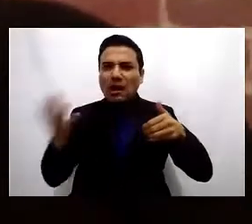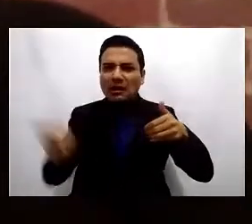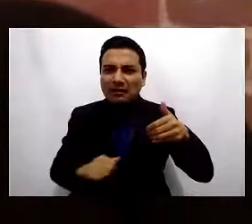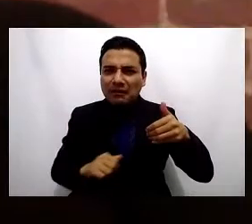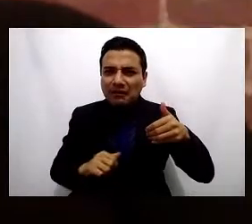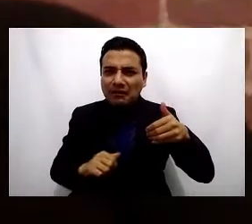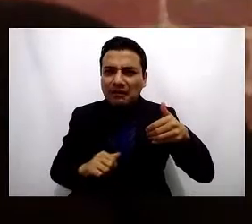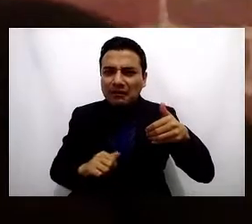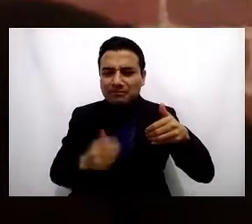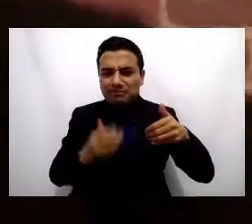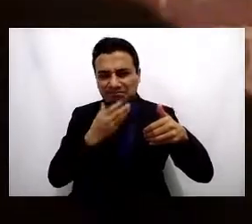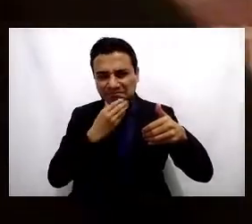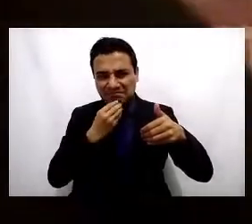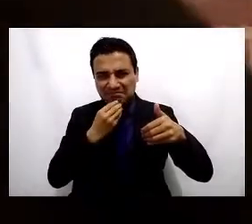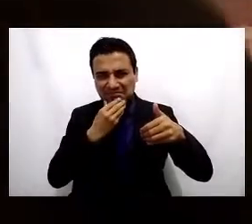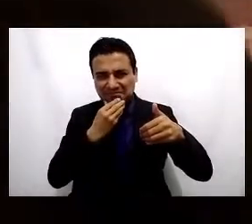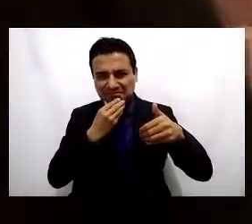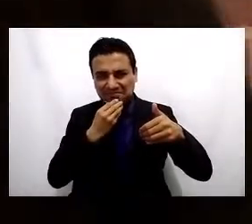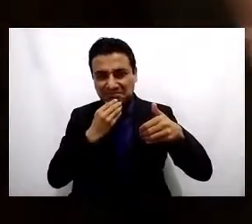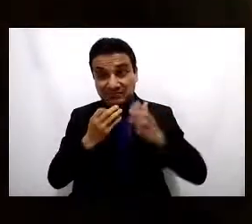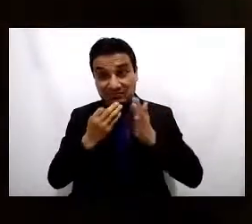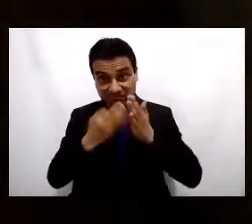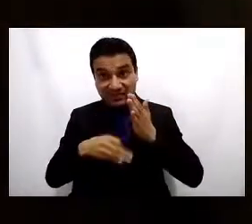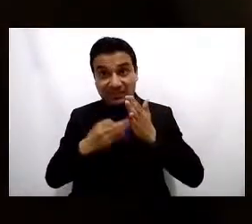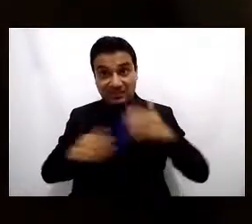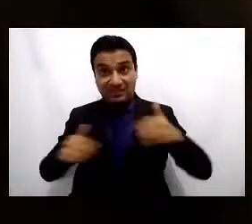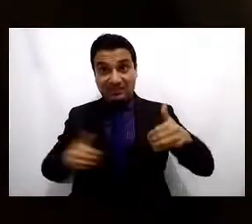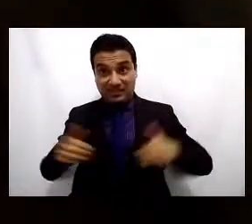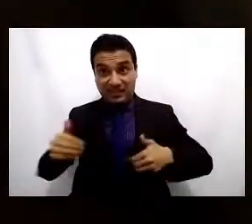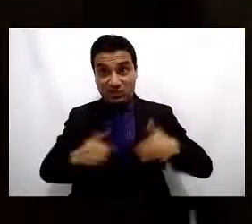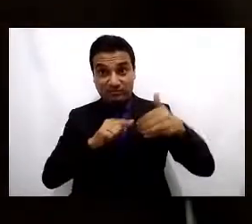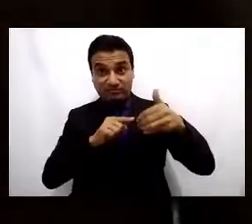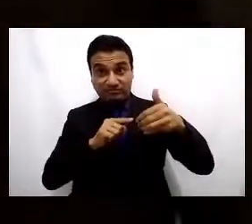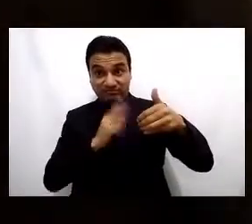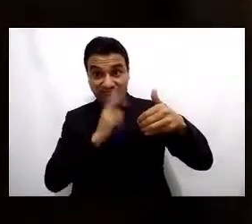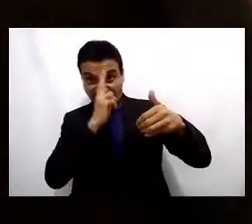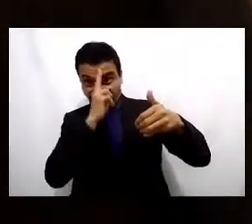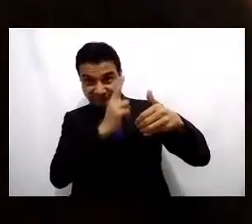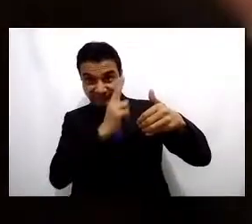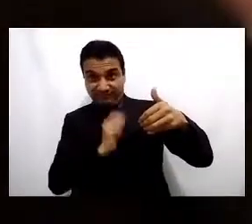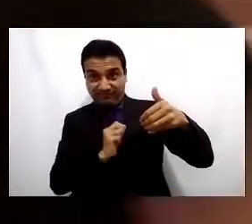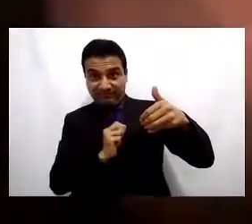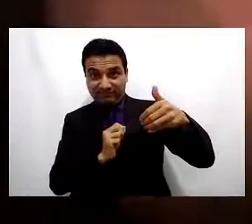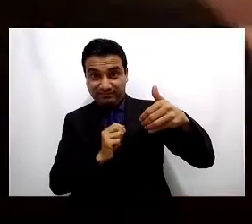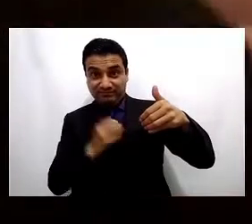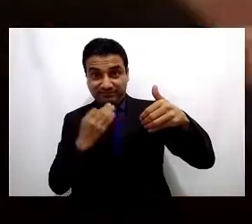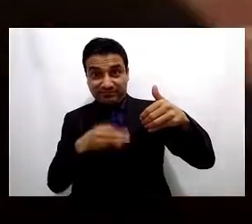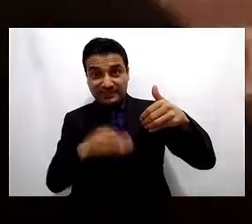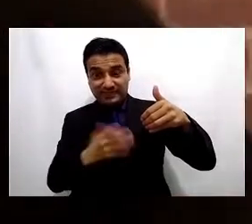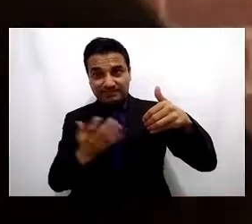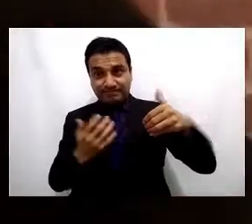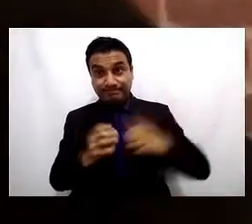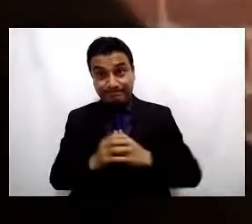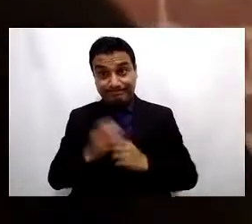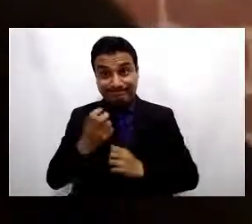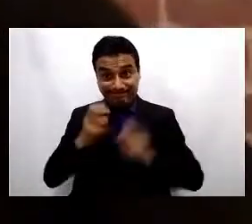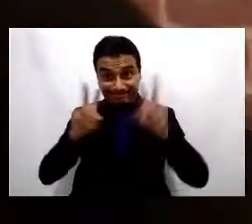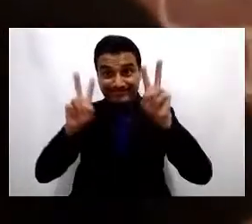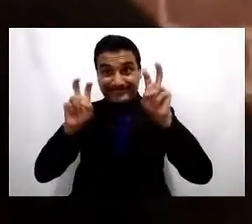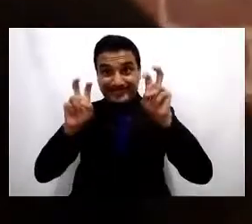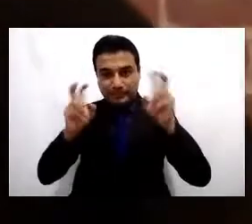detergente para lavarle la honra, es muy teatral lavar la honra, es un gran tema